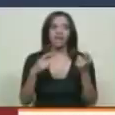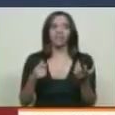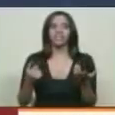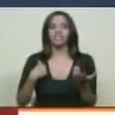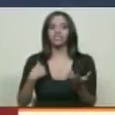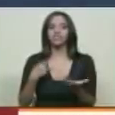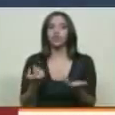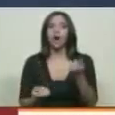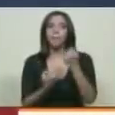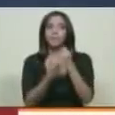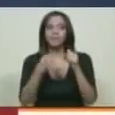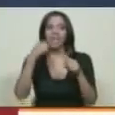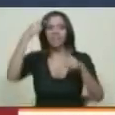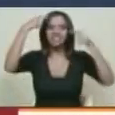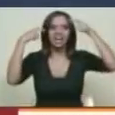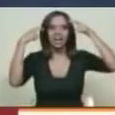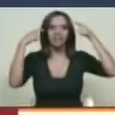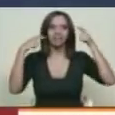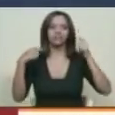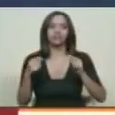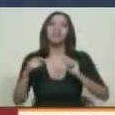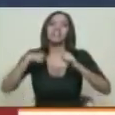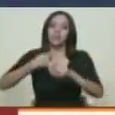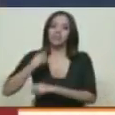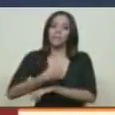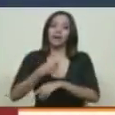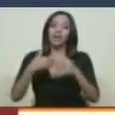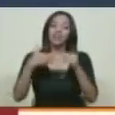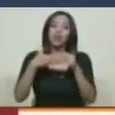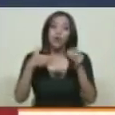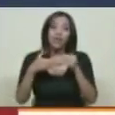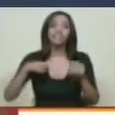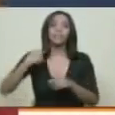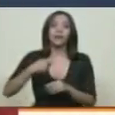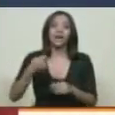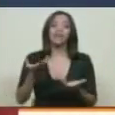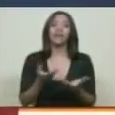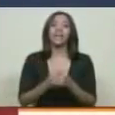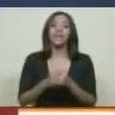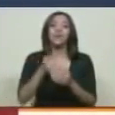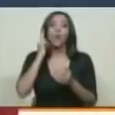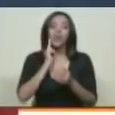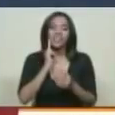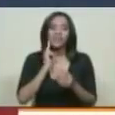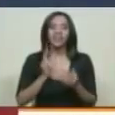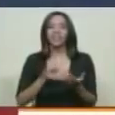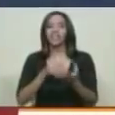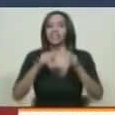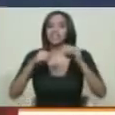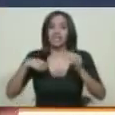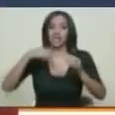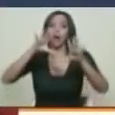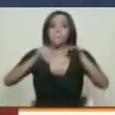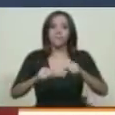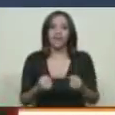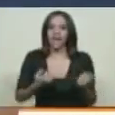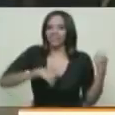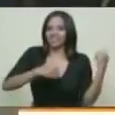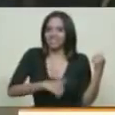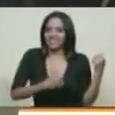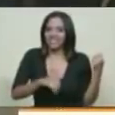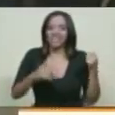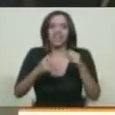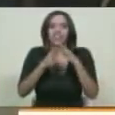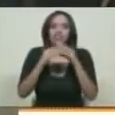para el chavismo. ¿Ves? Después que te pagaron hasta en dólares, que te pagaron en bolívares, que te pagaron todas las giras del mundo. Te compraron los instrumentos, te hicieron estudios